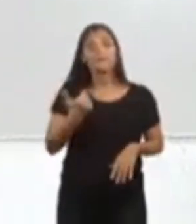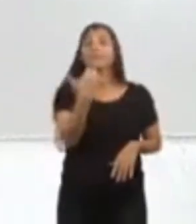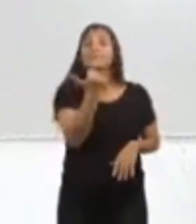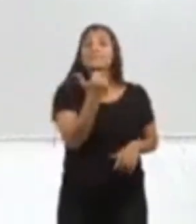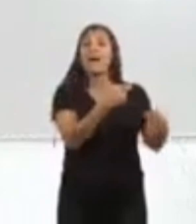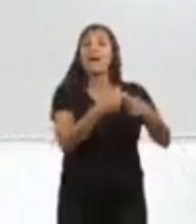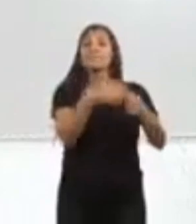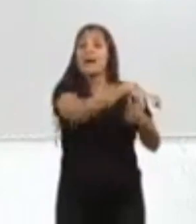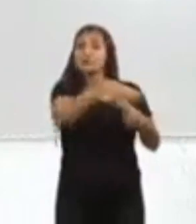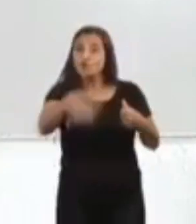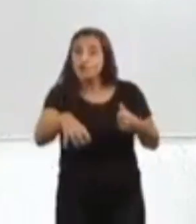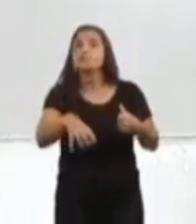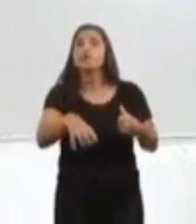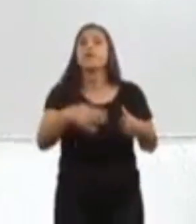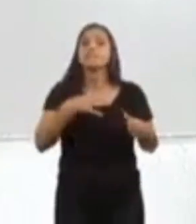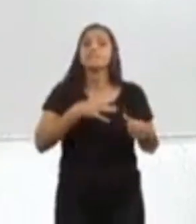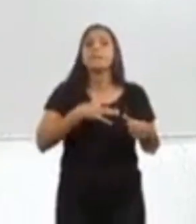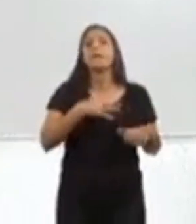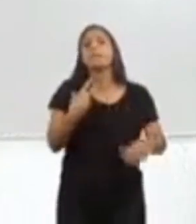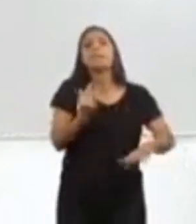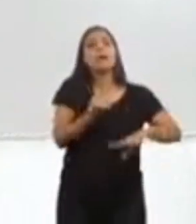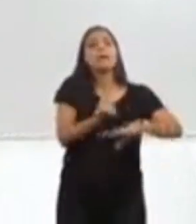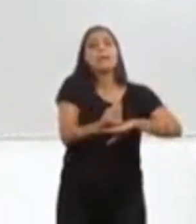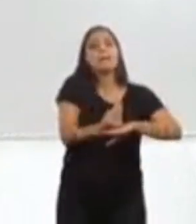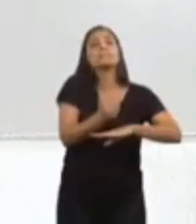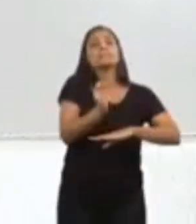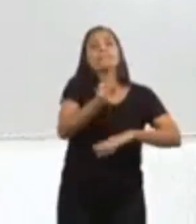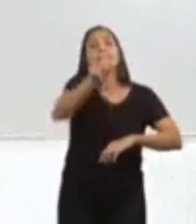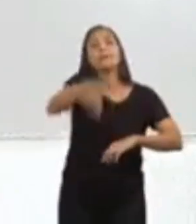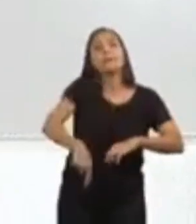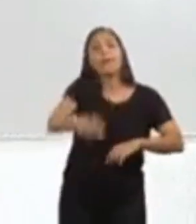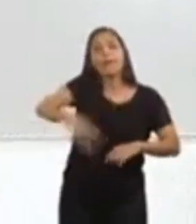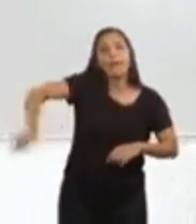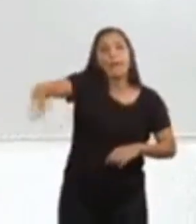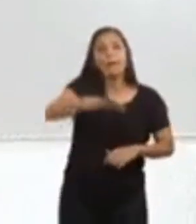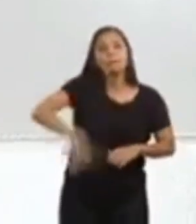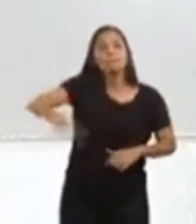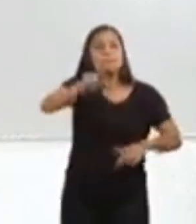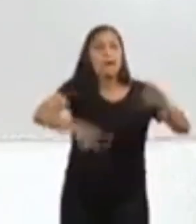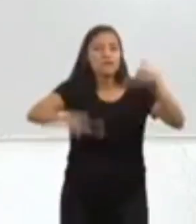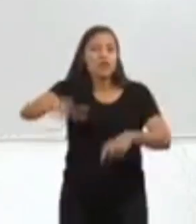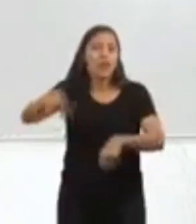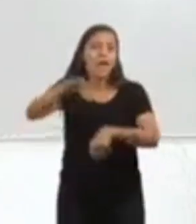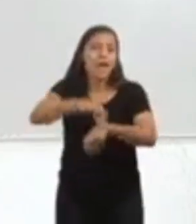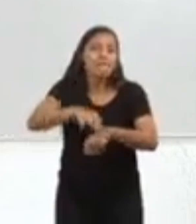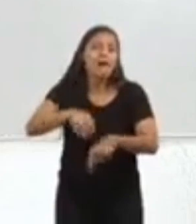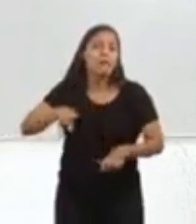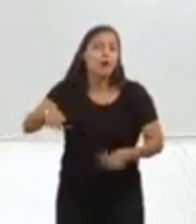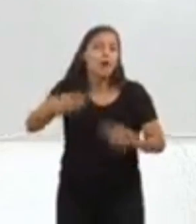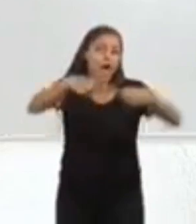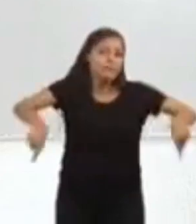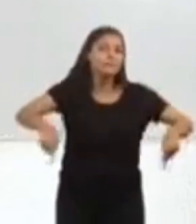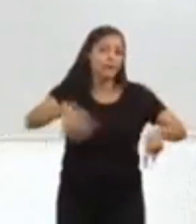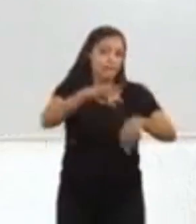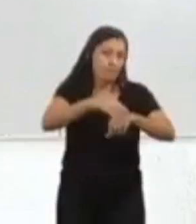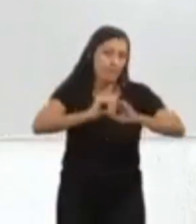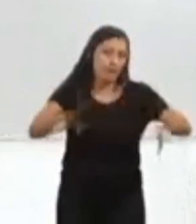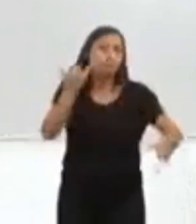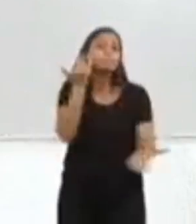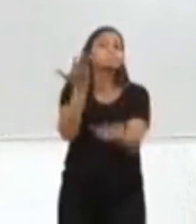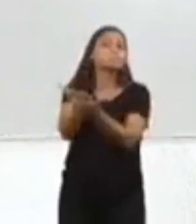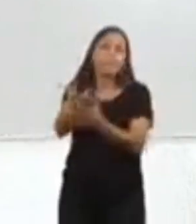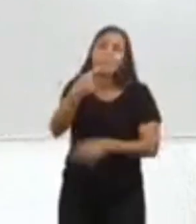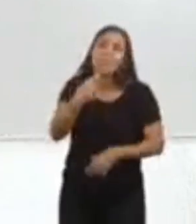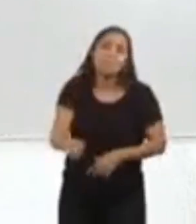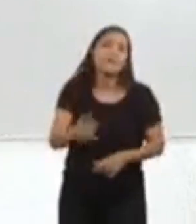civiles que representan a enfermos de cáncer y otras enfermedades graves presentaron un recurso de Amparo para exigirle al Estado